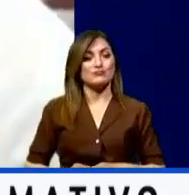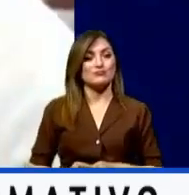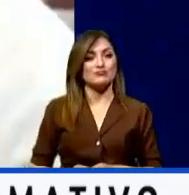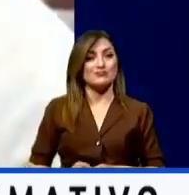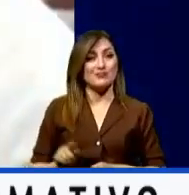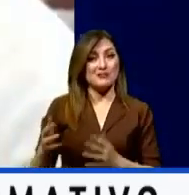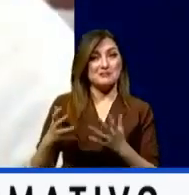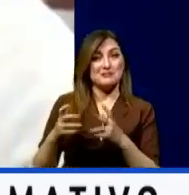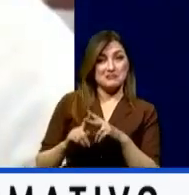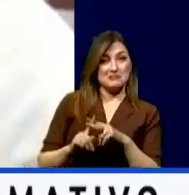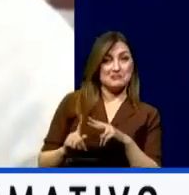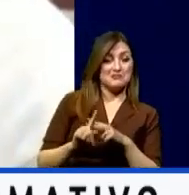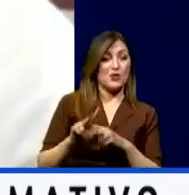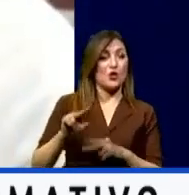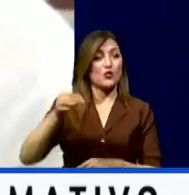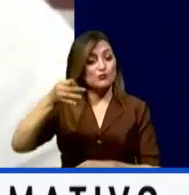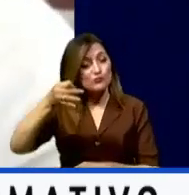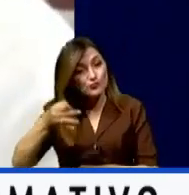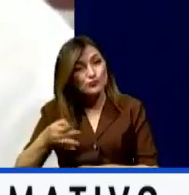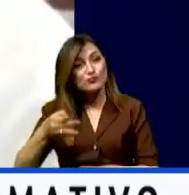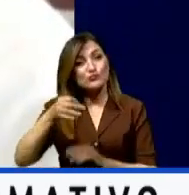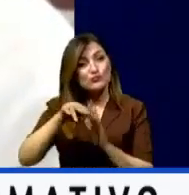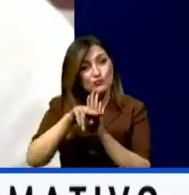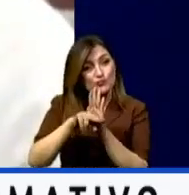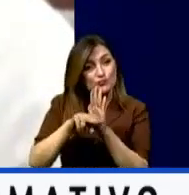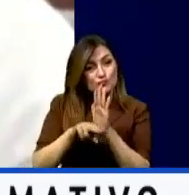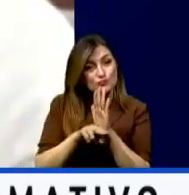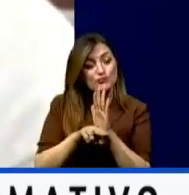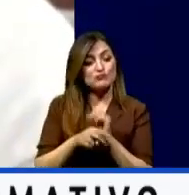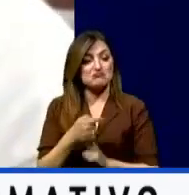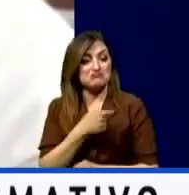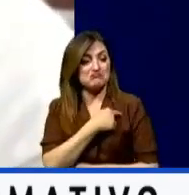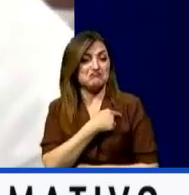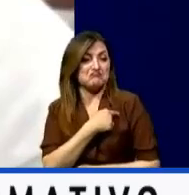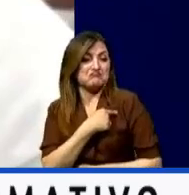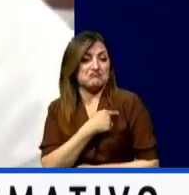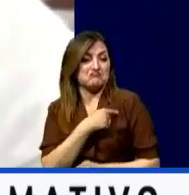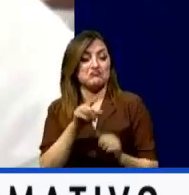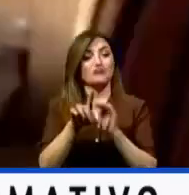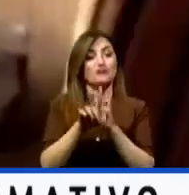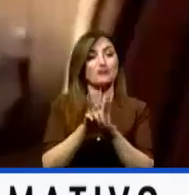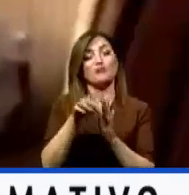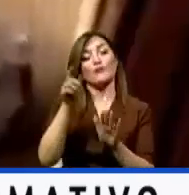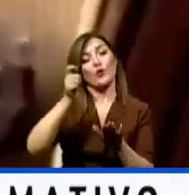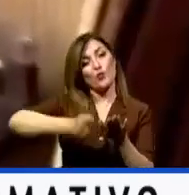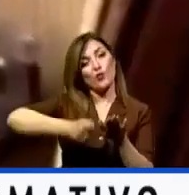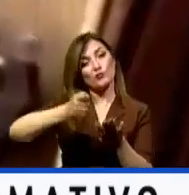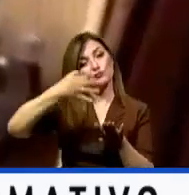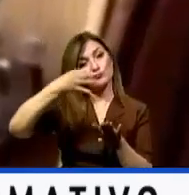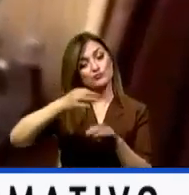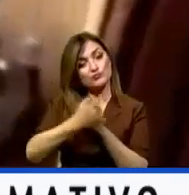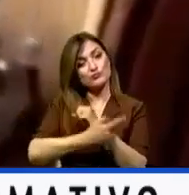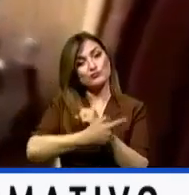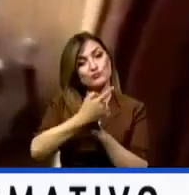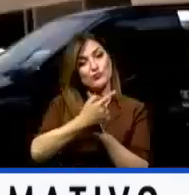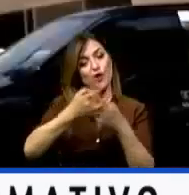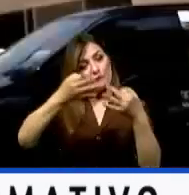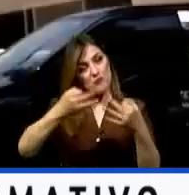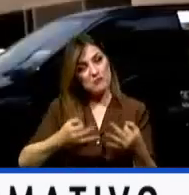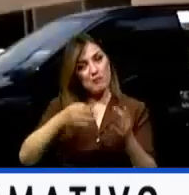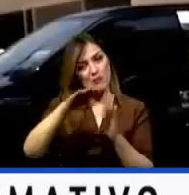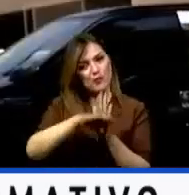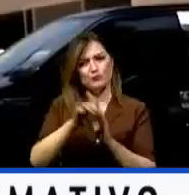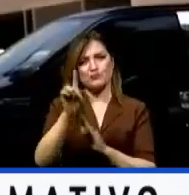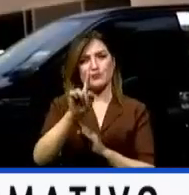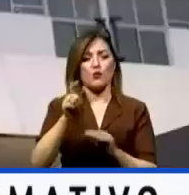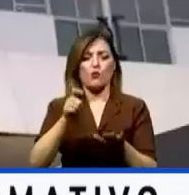cumplir con las normas que había infringido, debió de haber el tribunal confirmar la sentencia y no disminuirla. Pero para los jueces la pena ya está cumplida. Y por